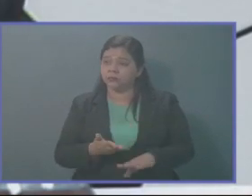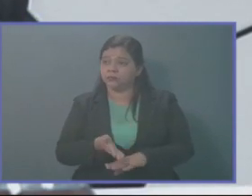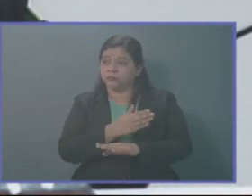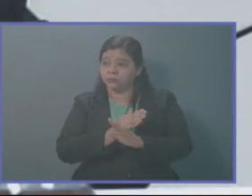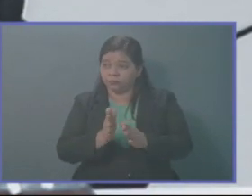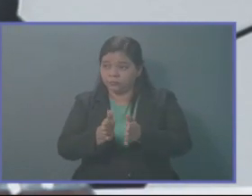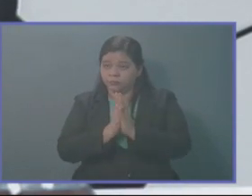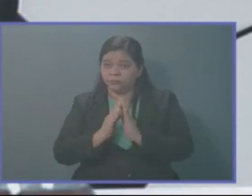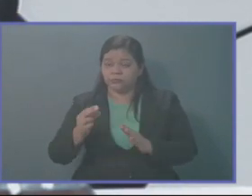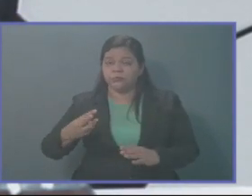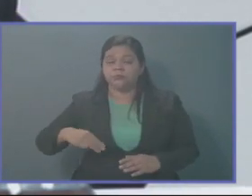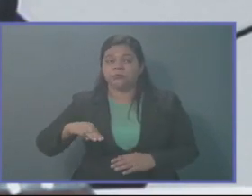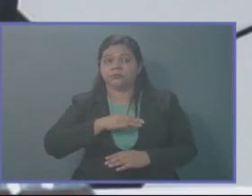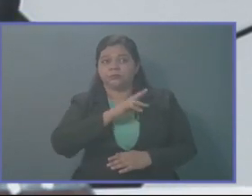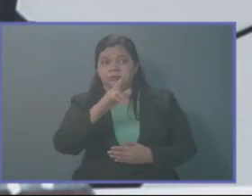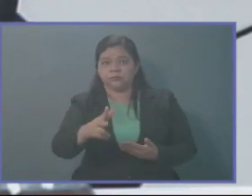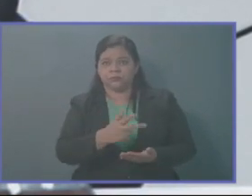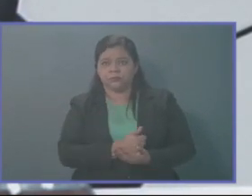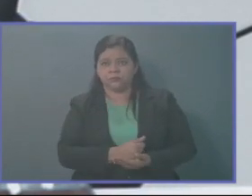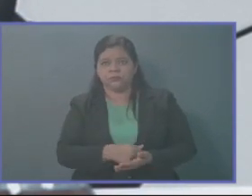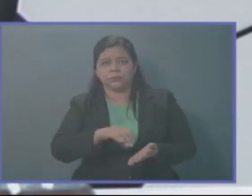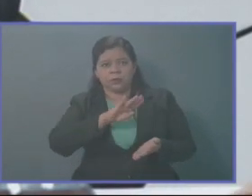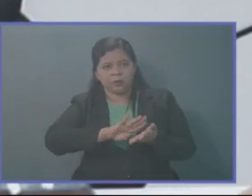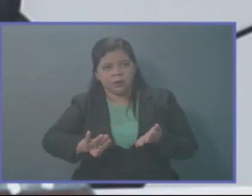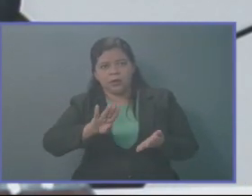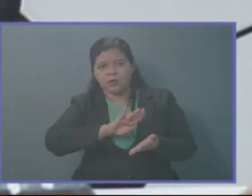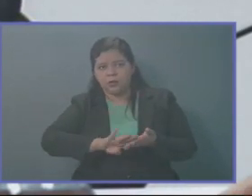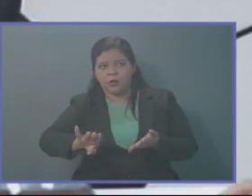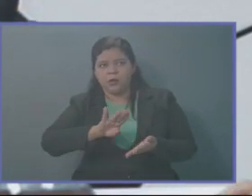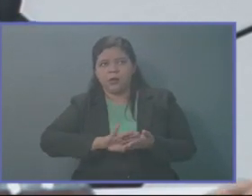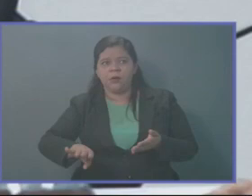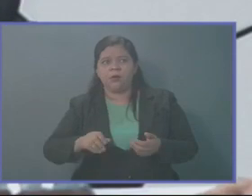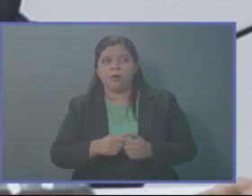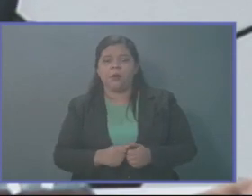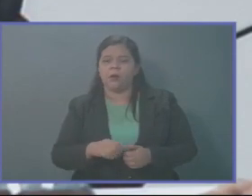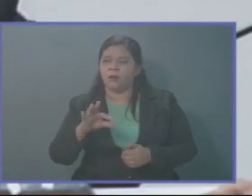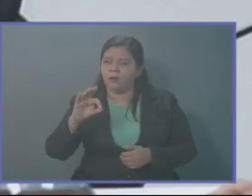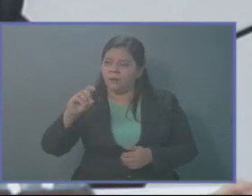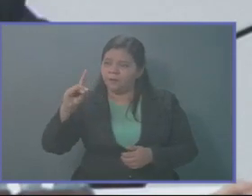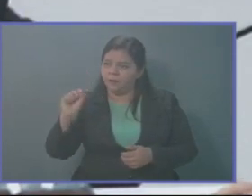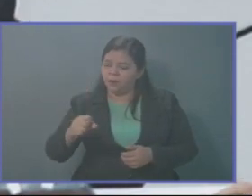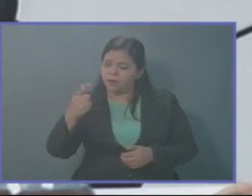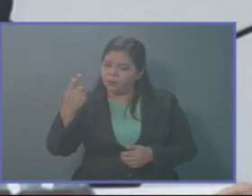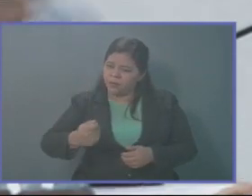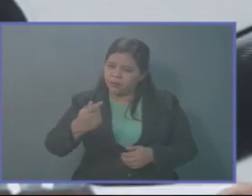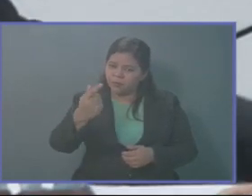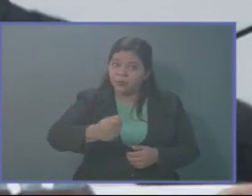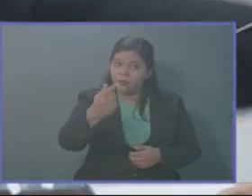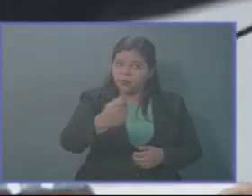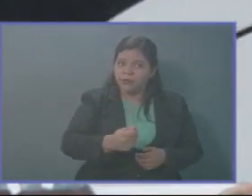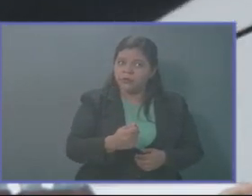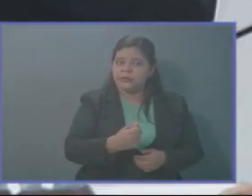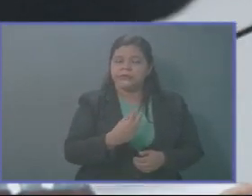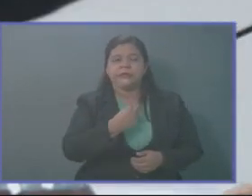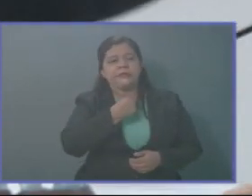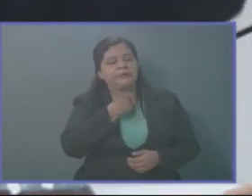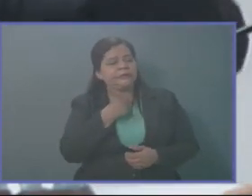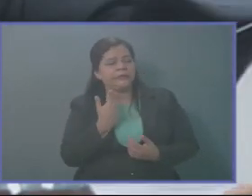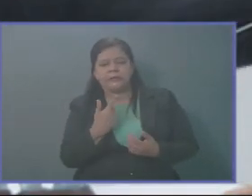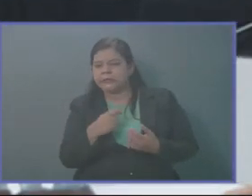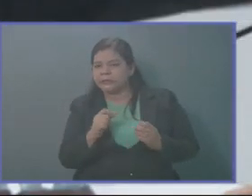al ministro de Hacienda, mire, vaya pagando el FODES cabalito mes. No puede, porque en el pasado sí ha venido, o sea